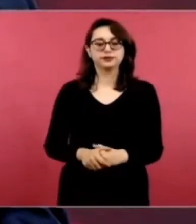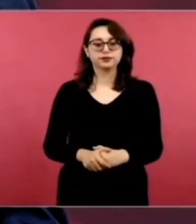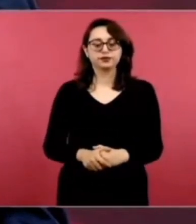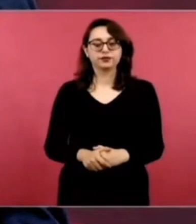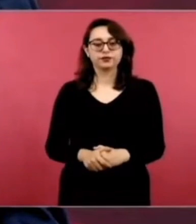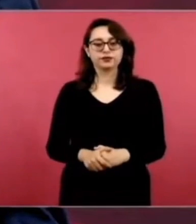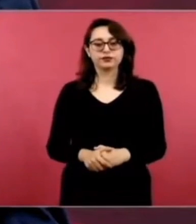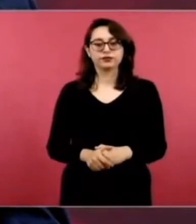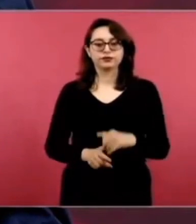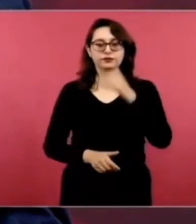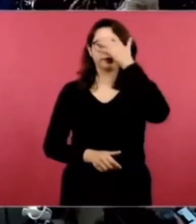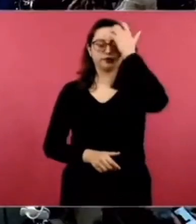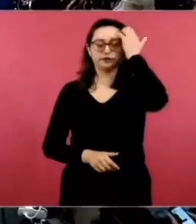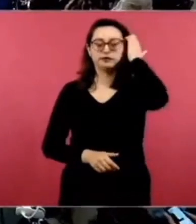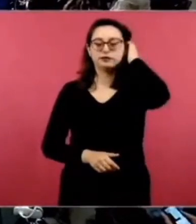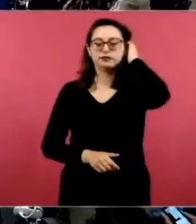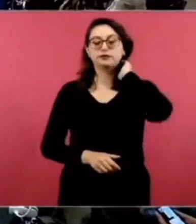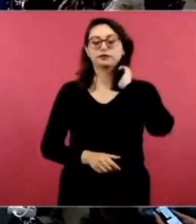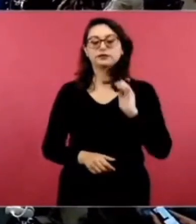Ya